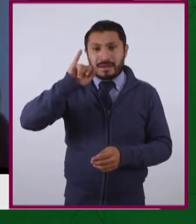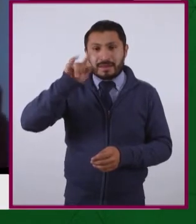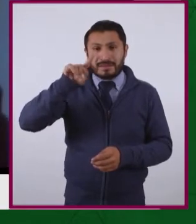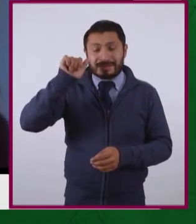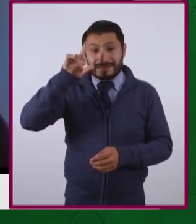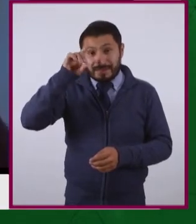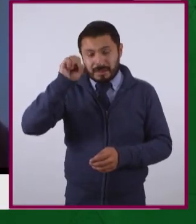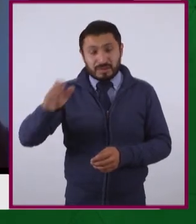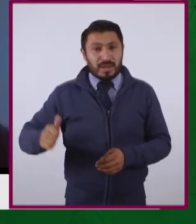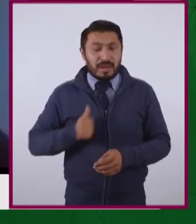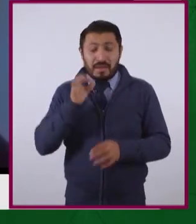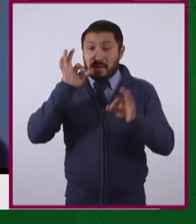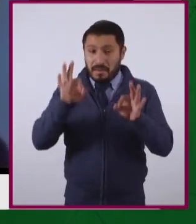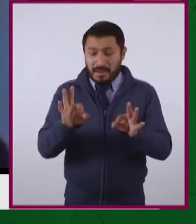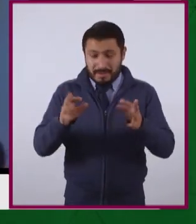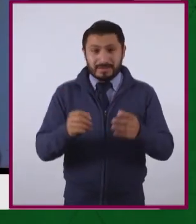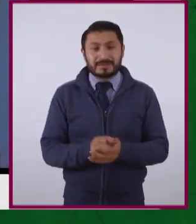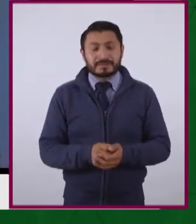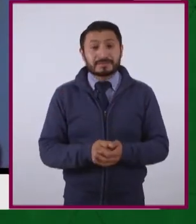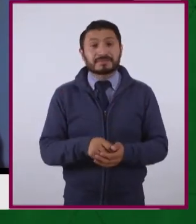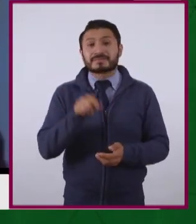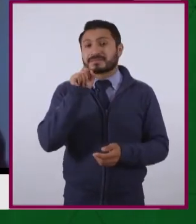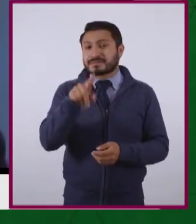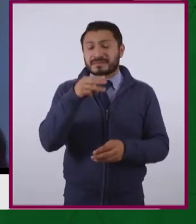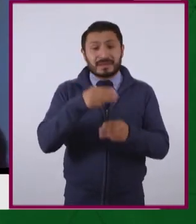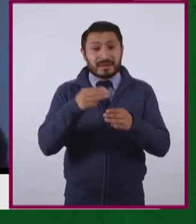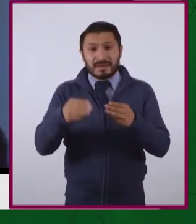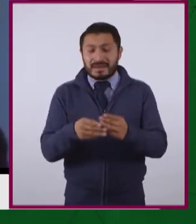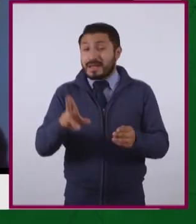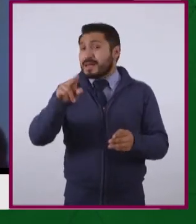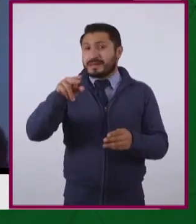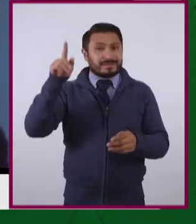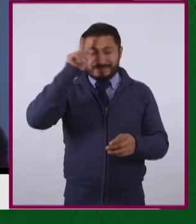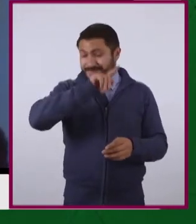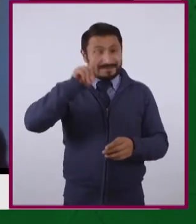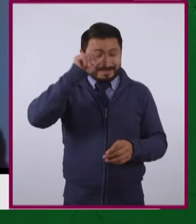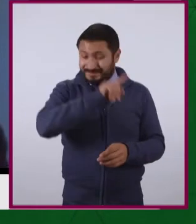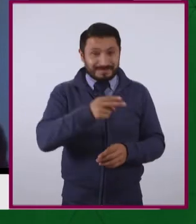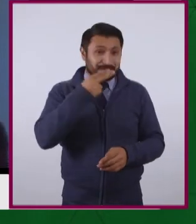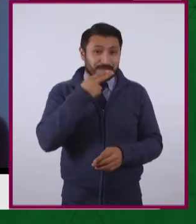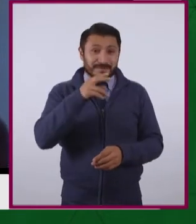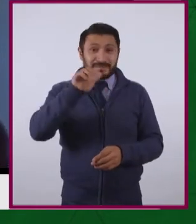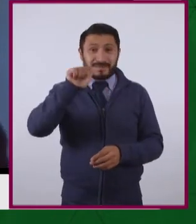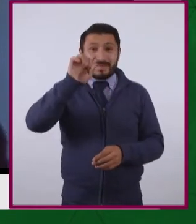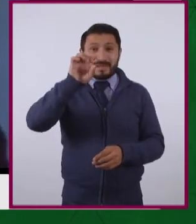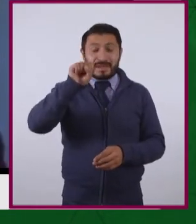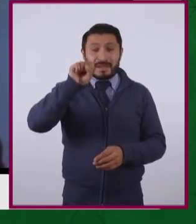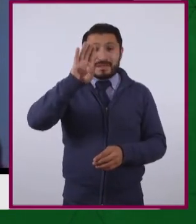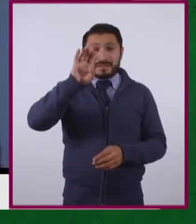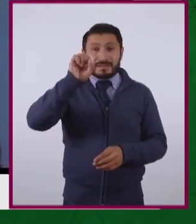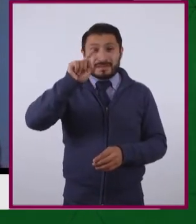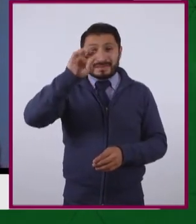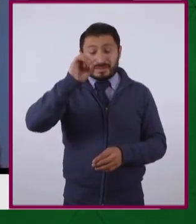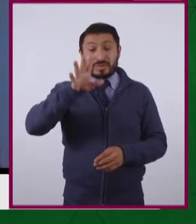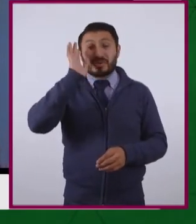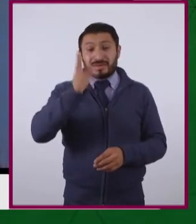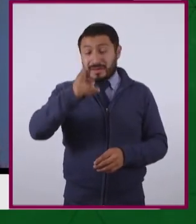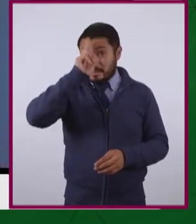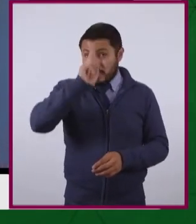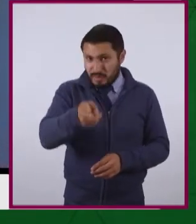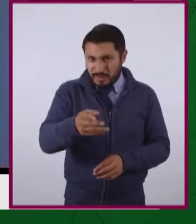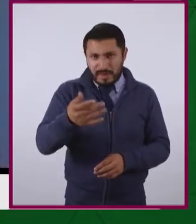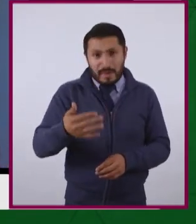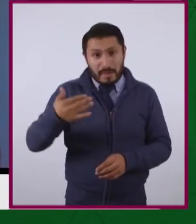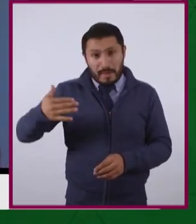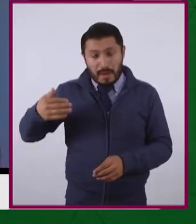perfectamente. Por ahí el material que no se recomienda utilizar es el techo de asbesto, los cuales de hecho ya fueron prohibidos desde